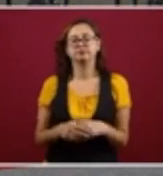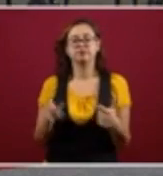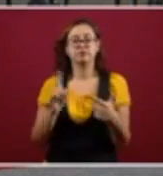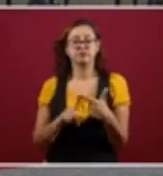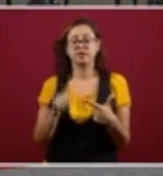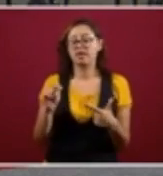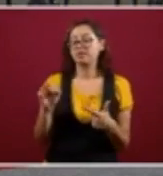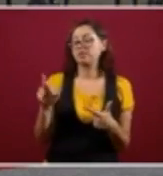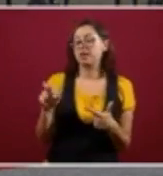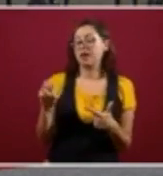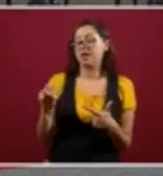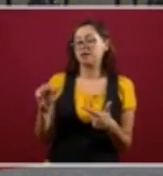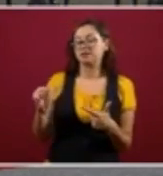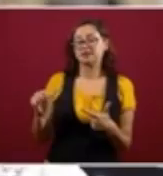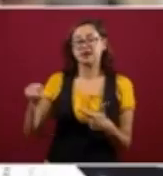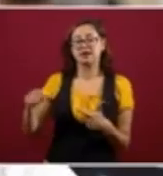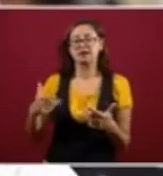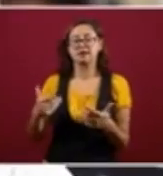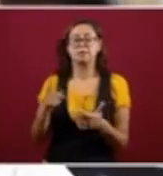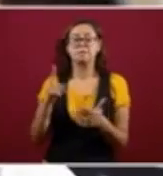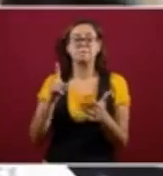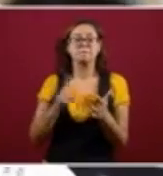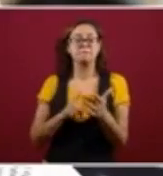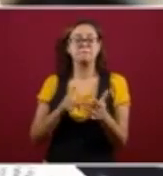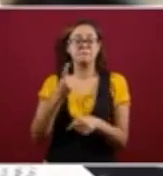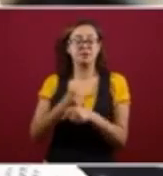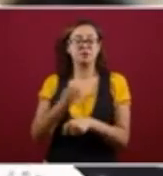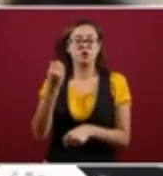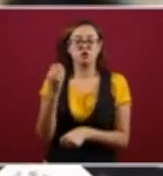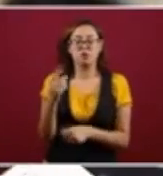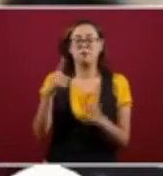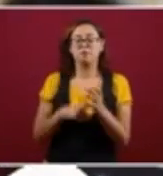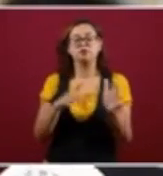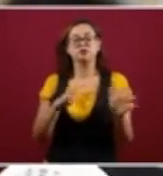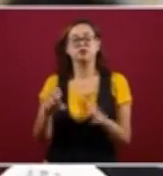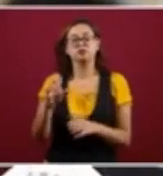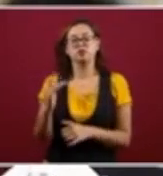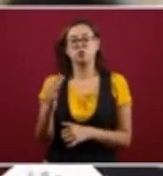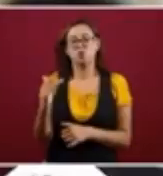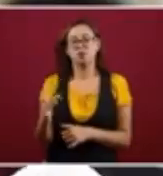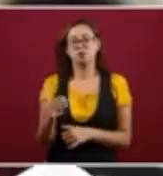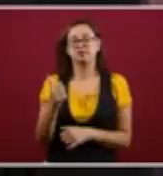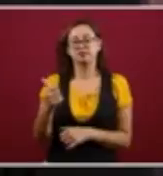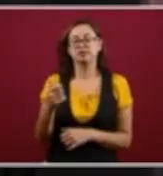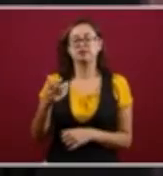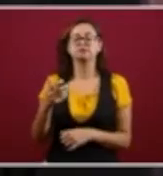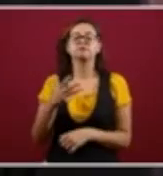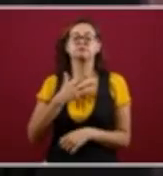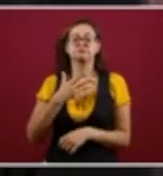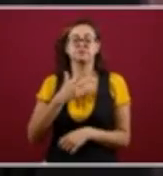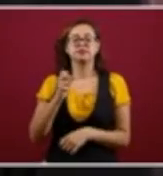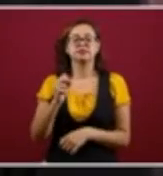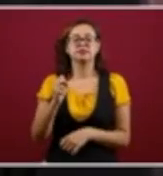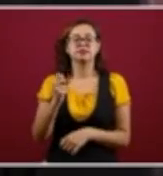Theresa May nació el 1 de octubre de 1956, tiene 61 años.